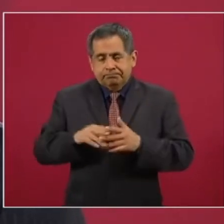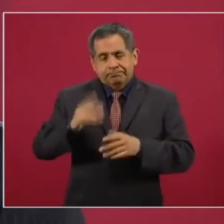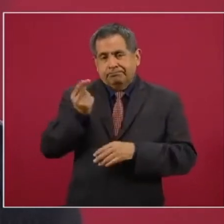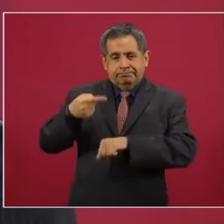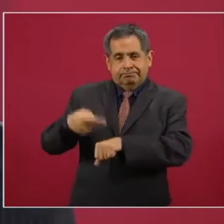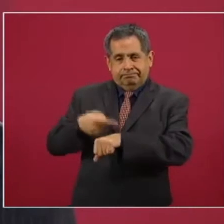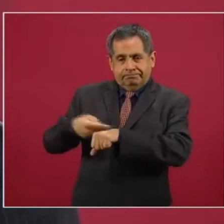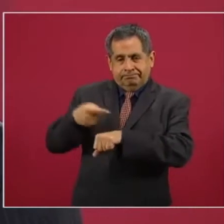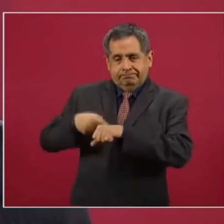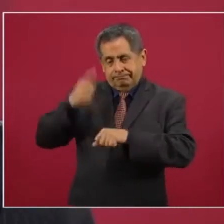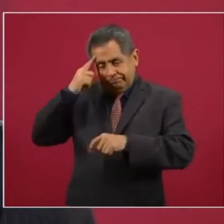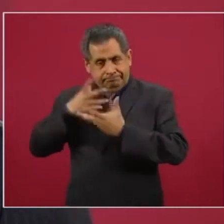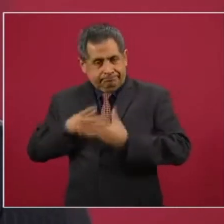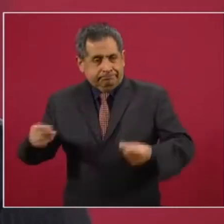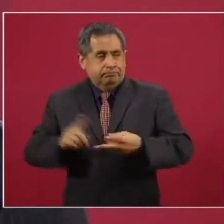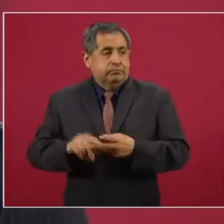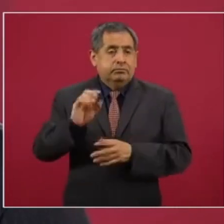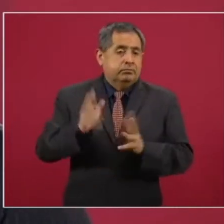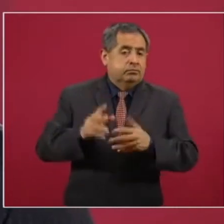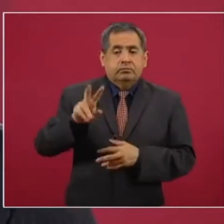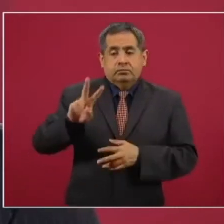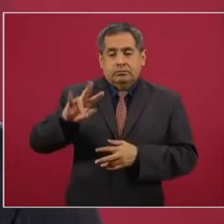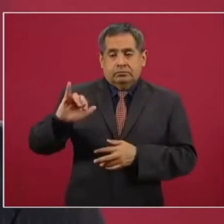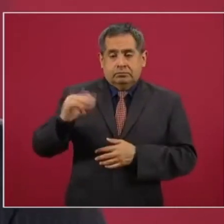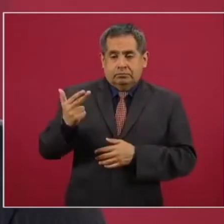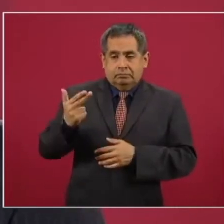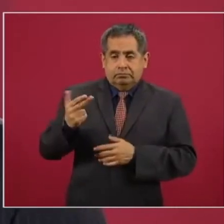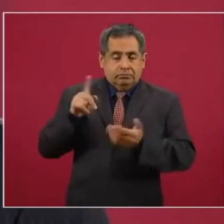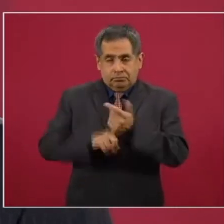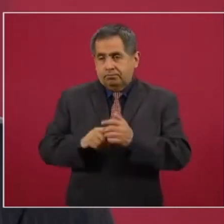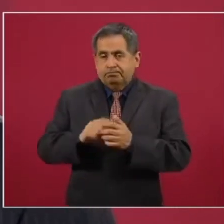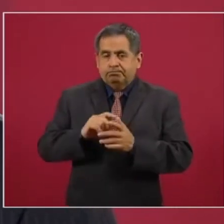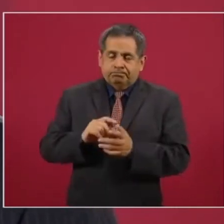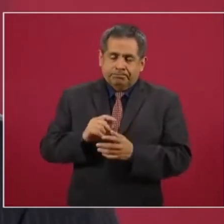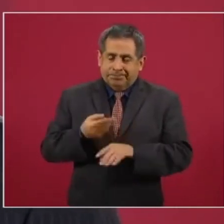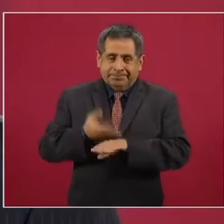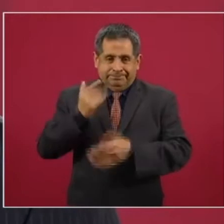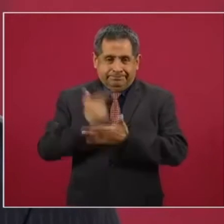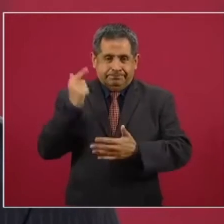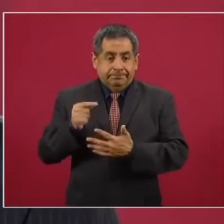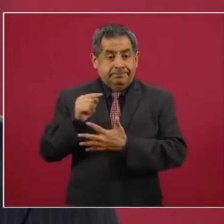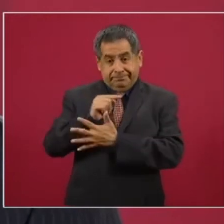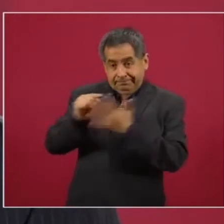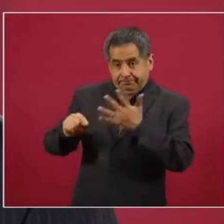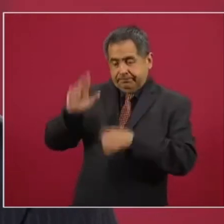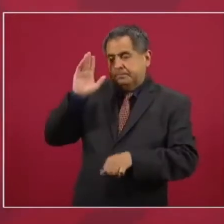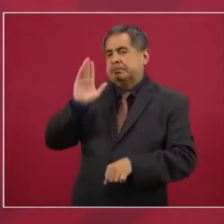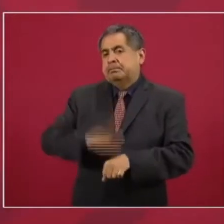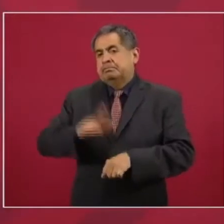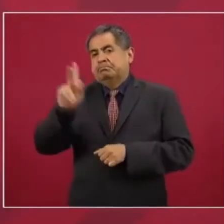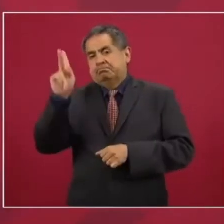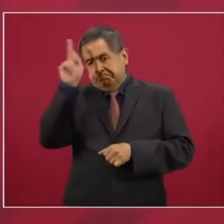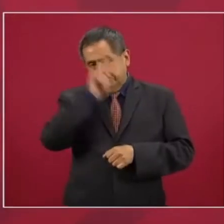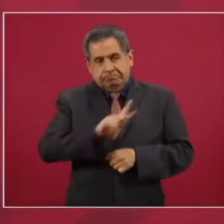quimioterapia, que viven con VIH y tienen un avanzado deterioro del estado del sistema inmune, pueden tener un riesgo mayor de